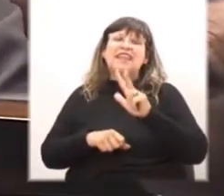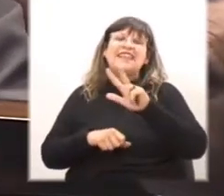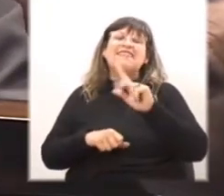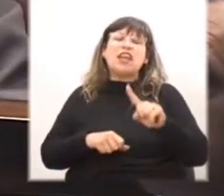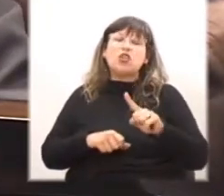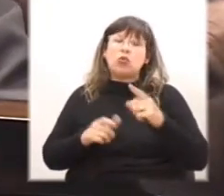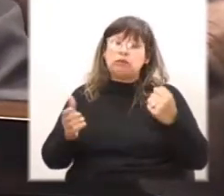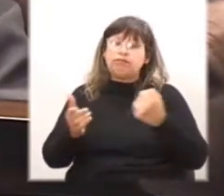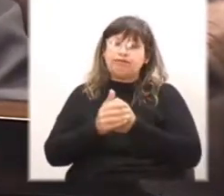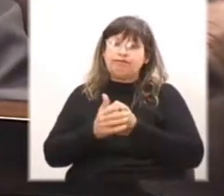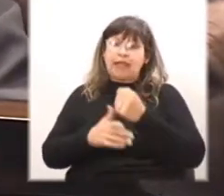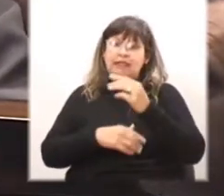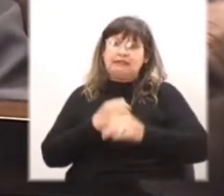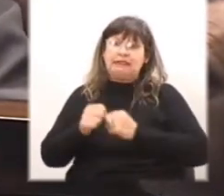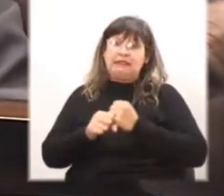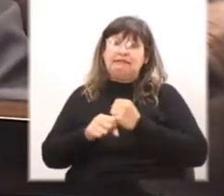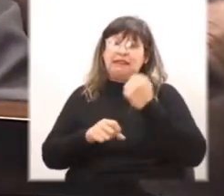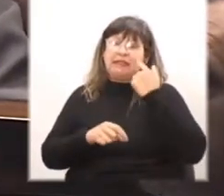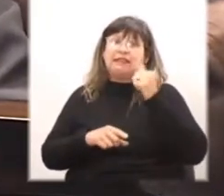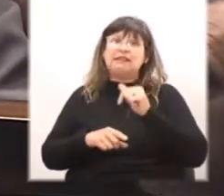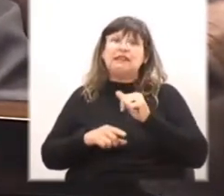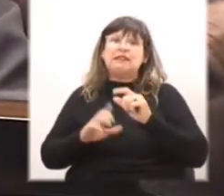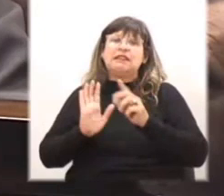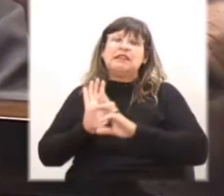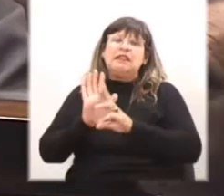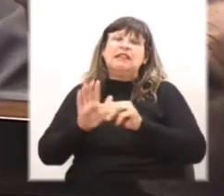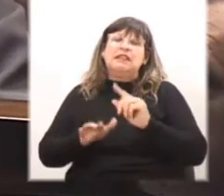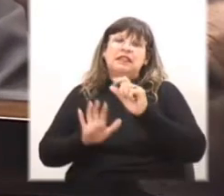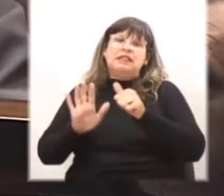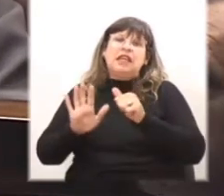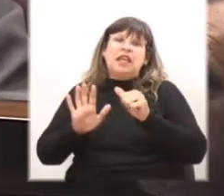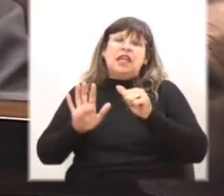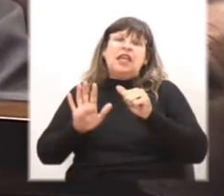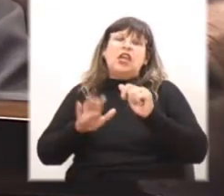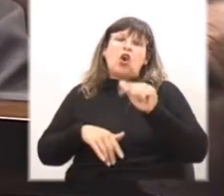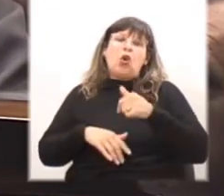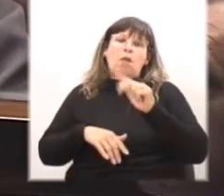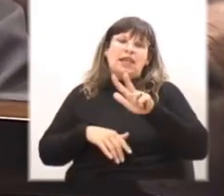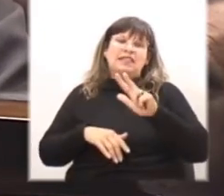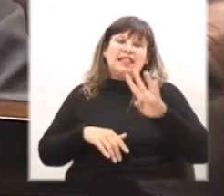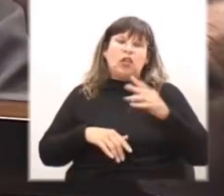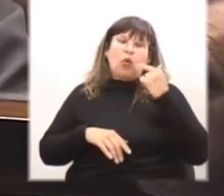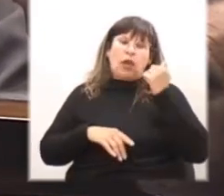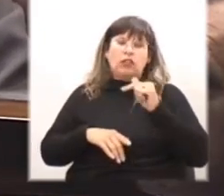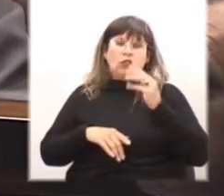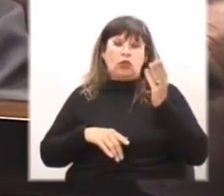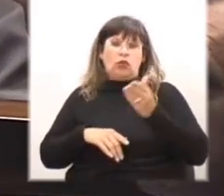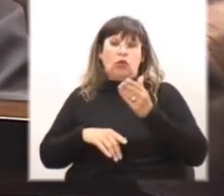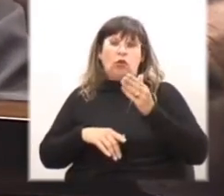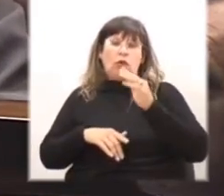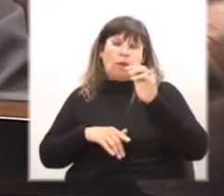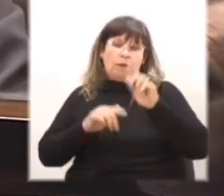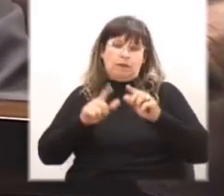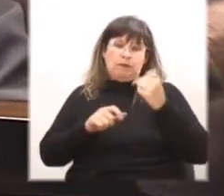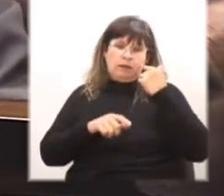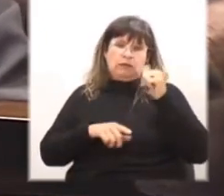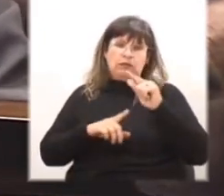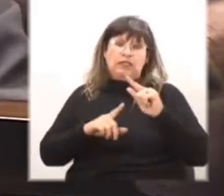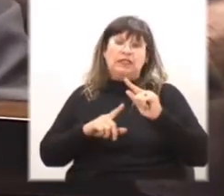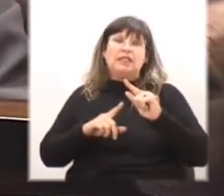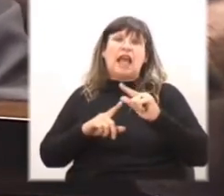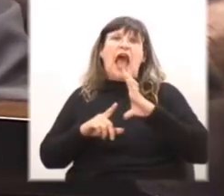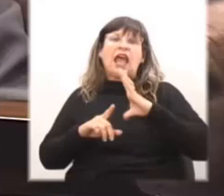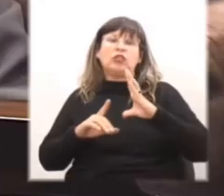incidentes que representan 6,34 siniestros cada 100 personas. Hay un incremento de 100% de